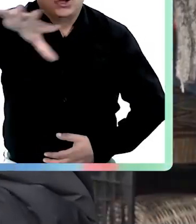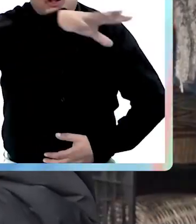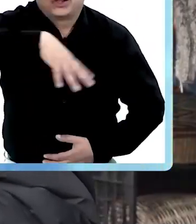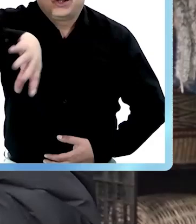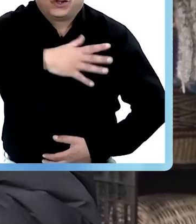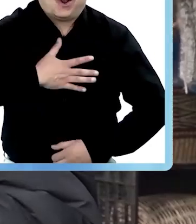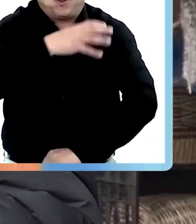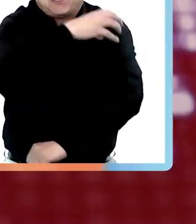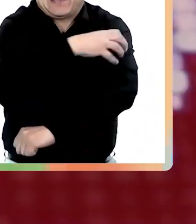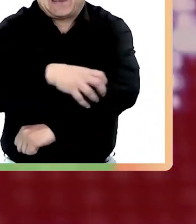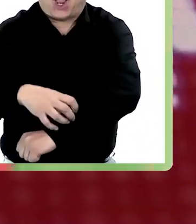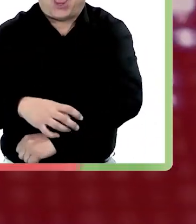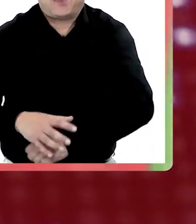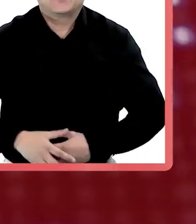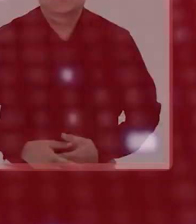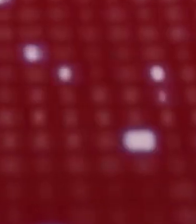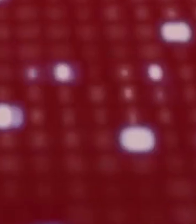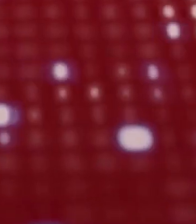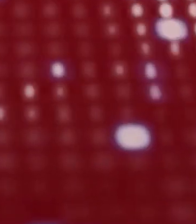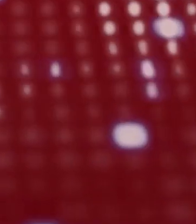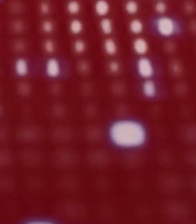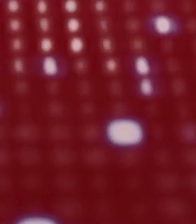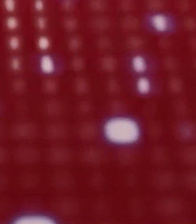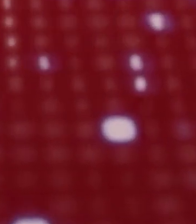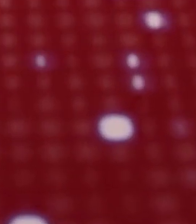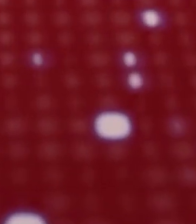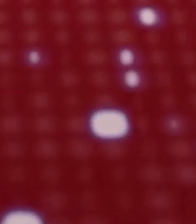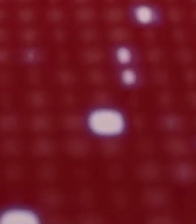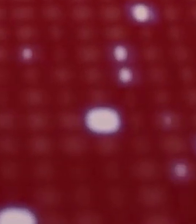Somos las regiones.